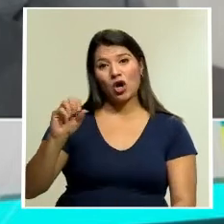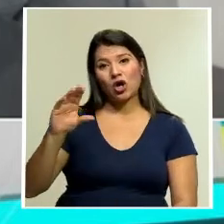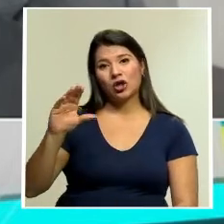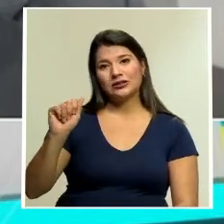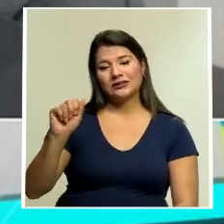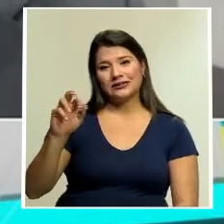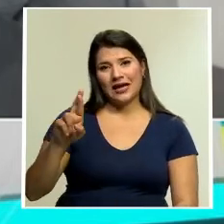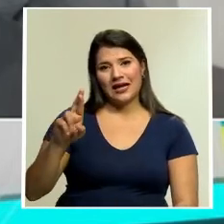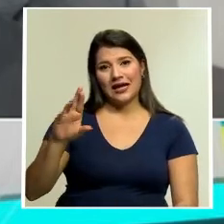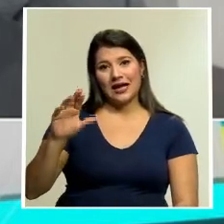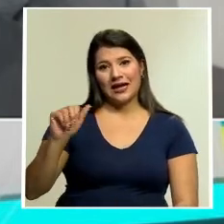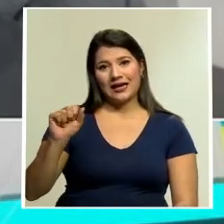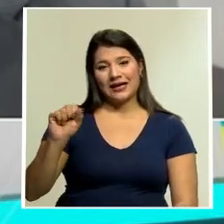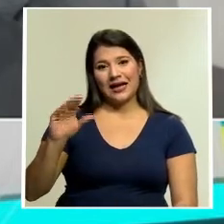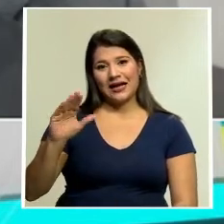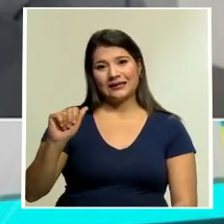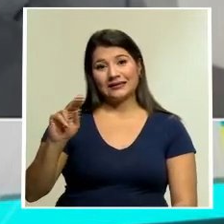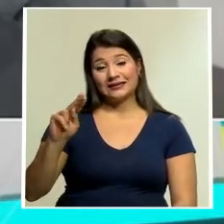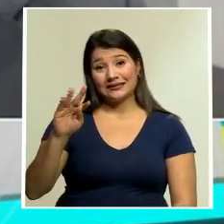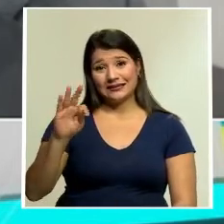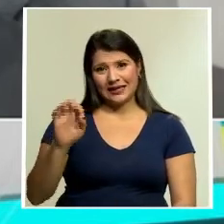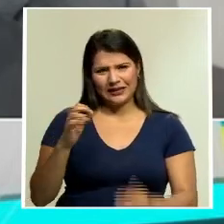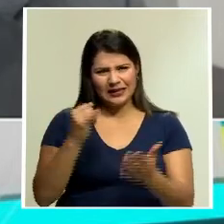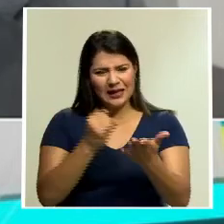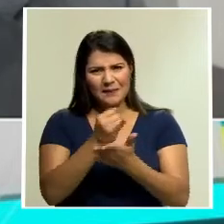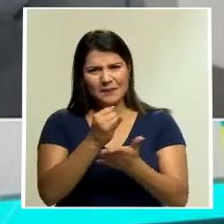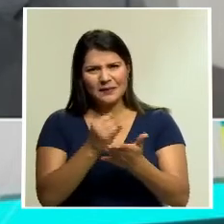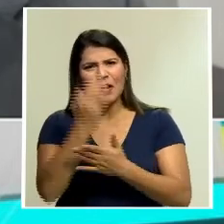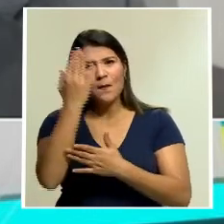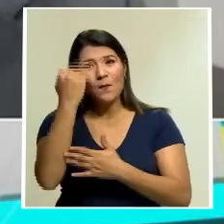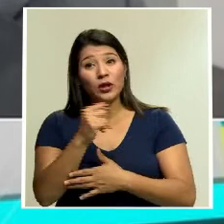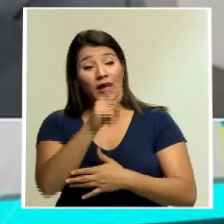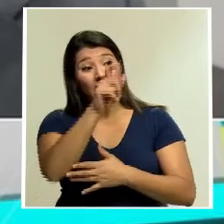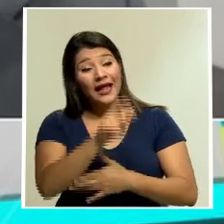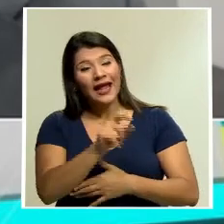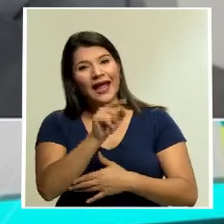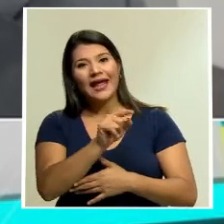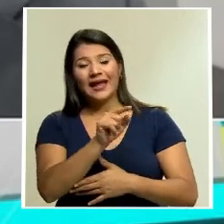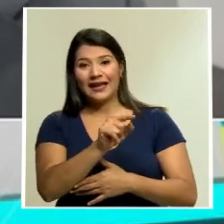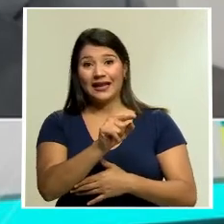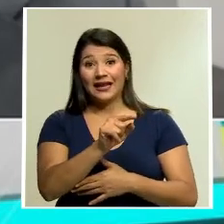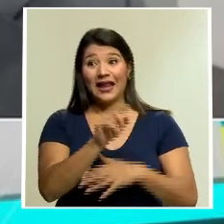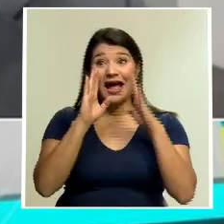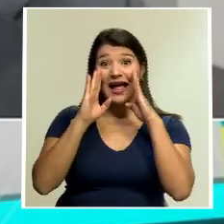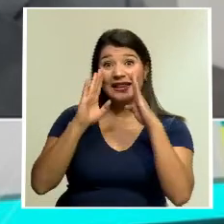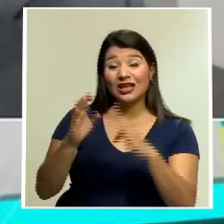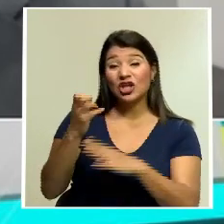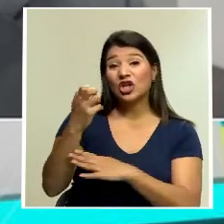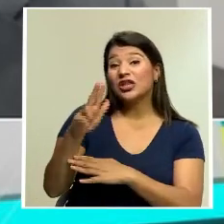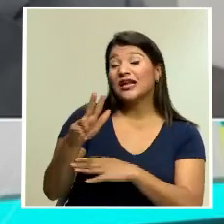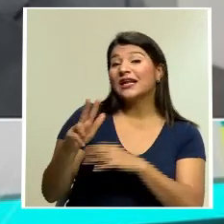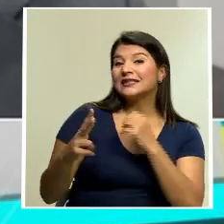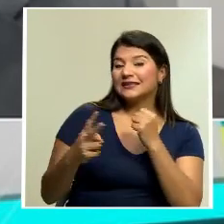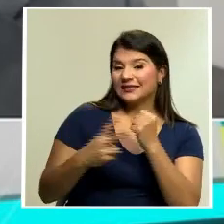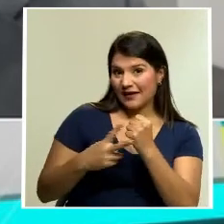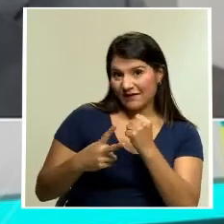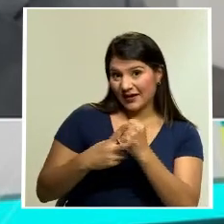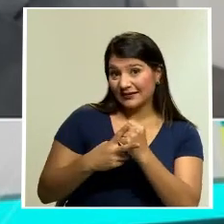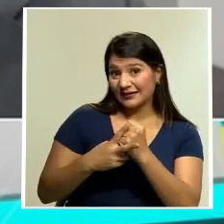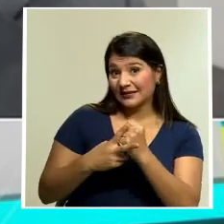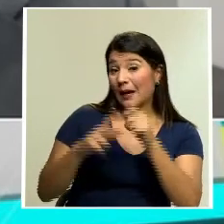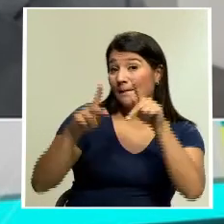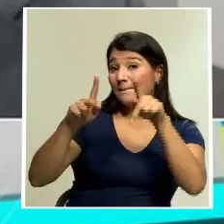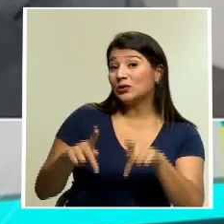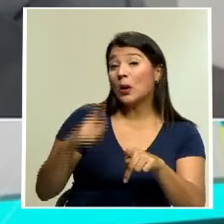fracción, es investigado por recibir 13 veces en su despacho a personas que podrían estar ligadas al